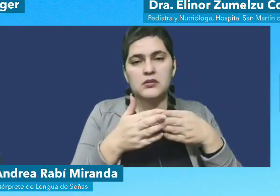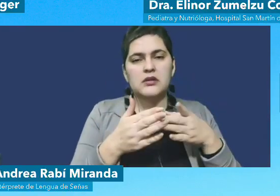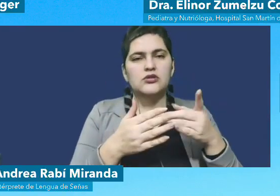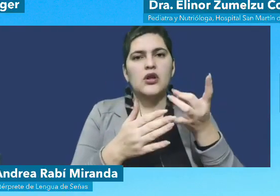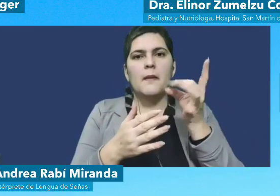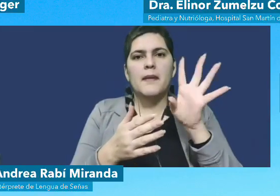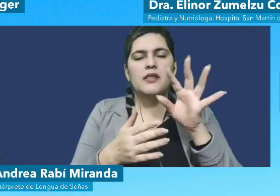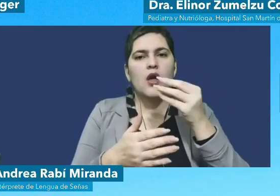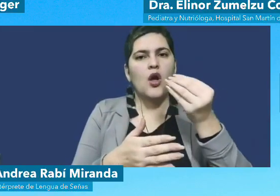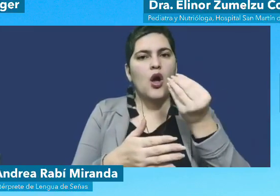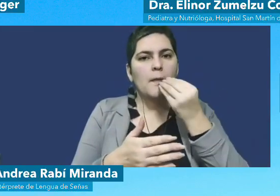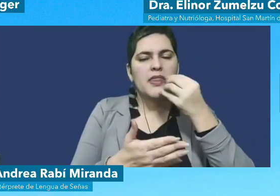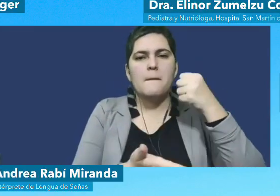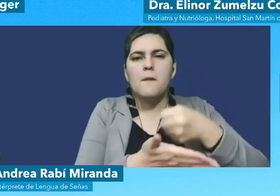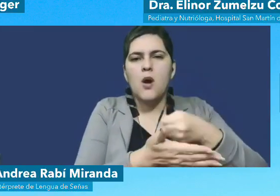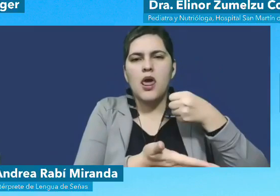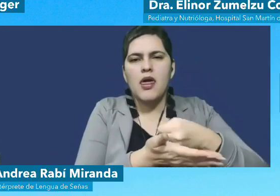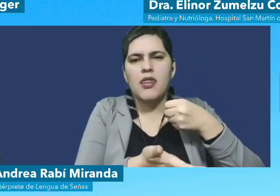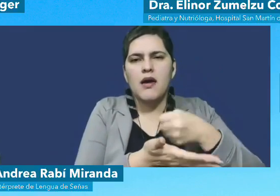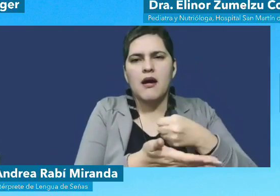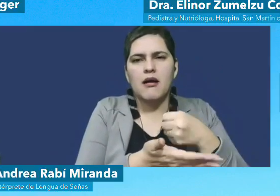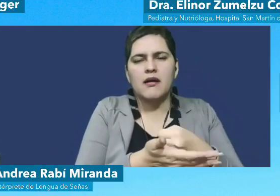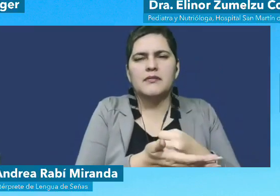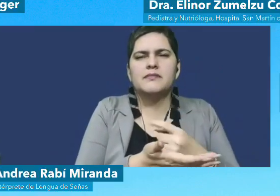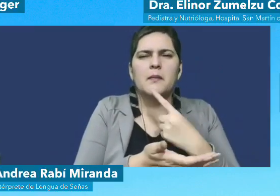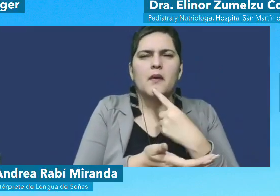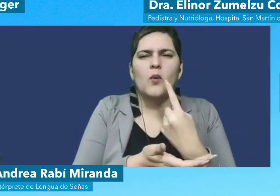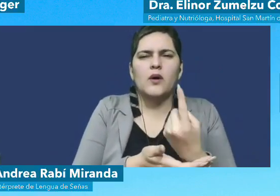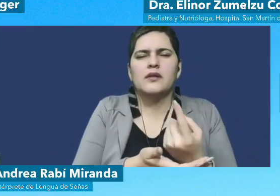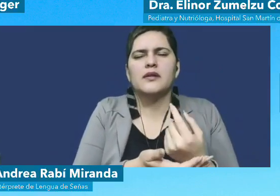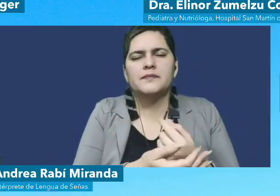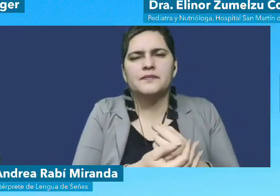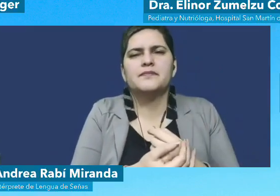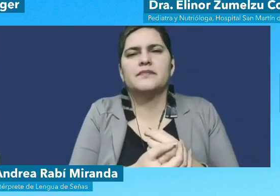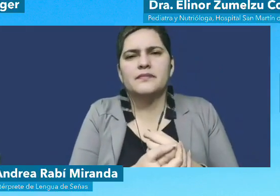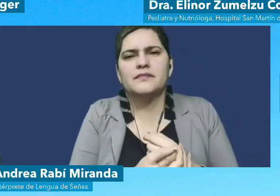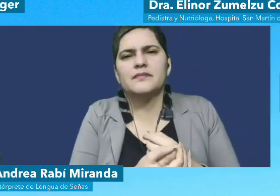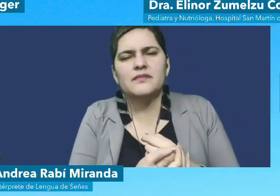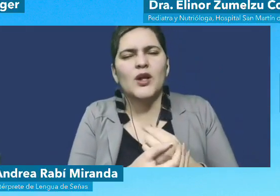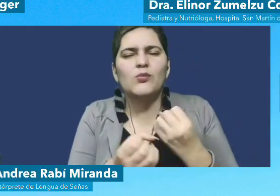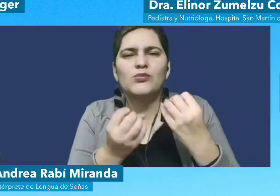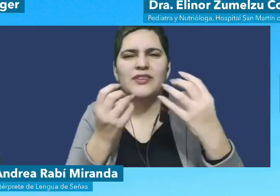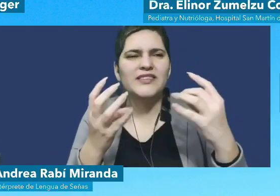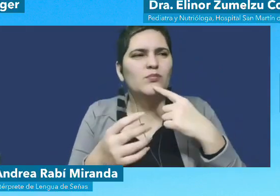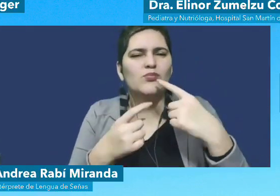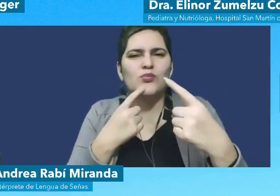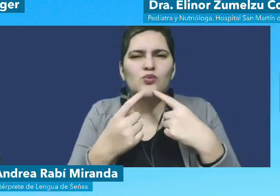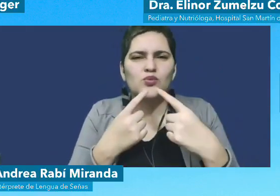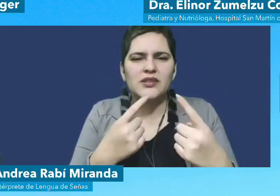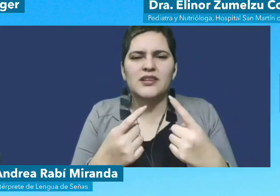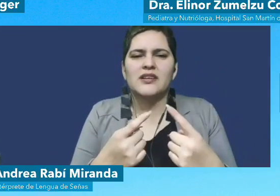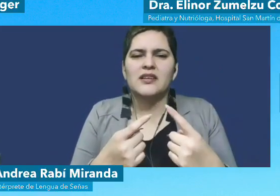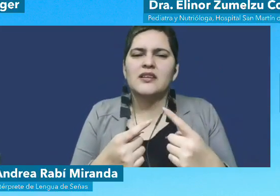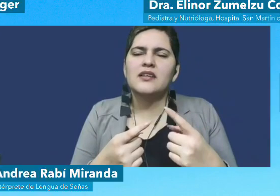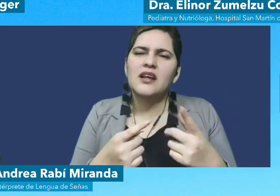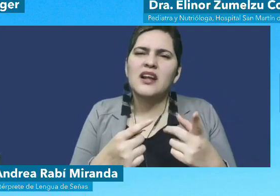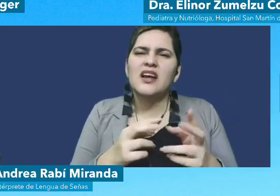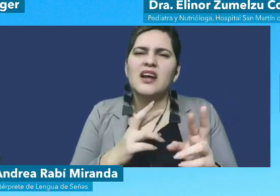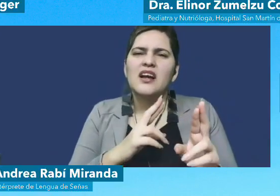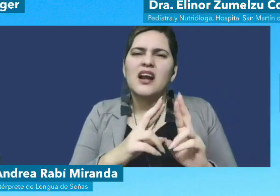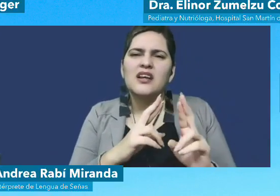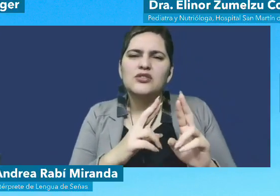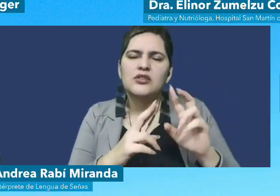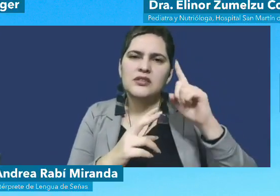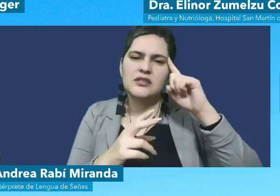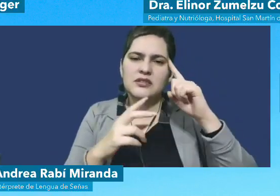justamente, es una pregunta que se hace mucho, se repite muchas veces. Pregunta también cuál es la relación entre cerebro-estómago. Yo creo